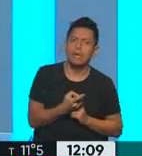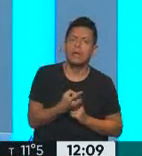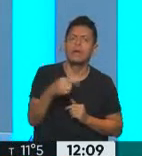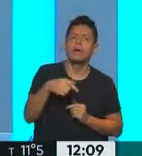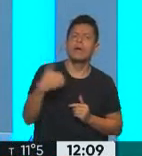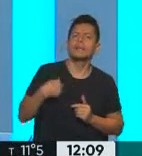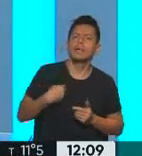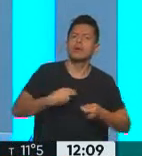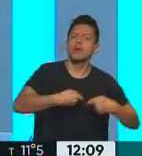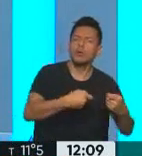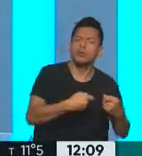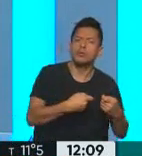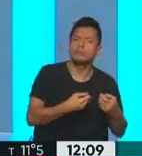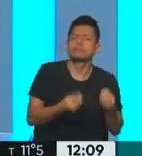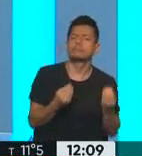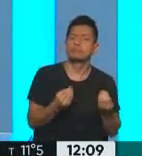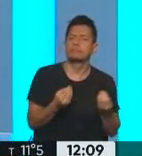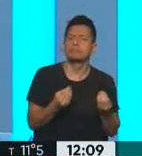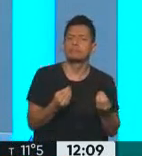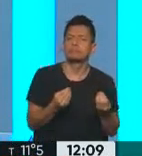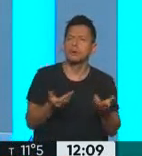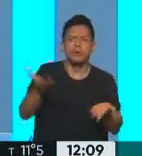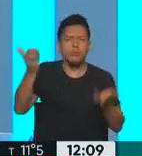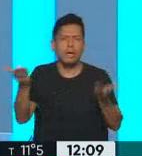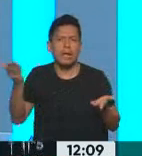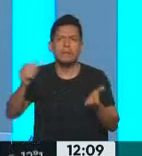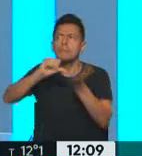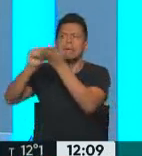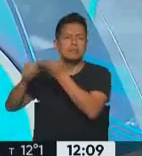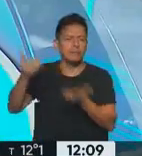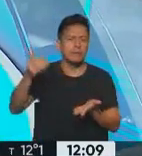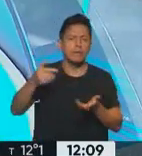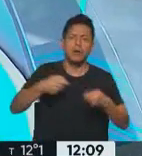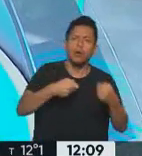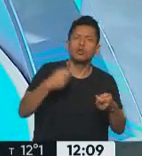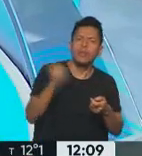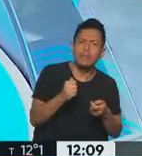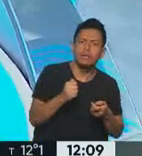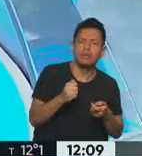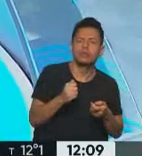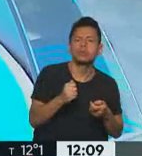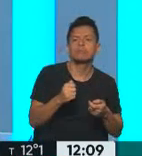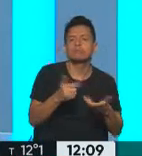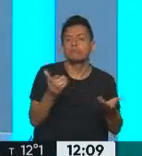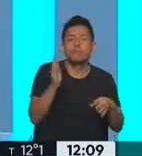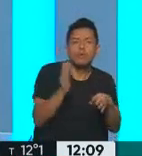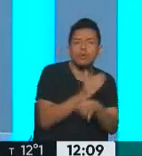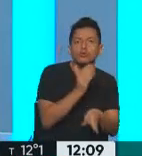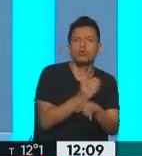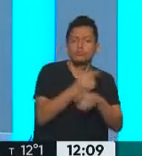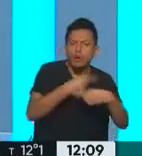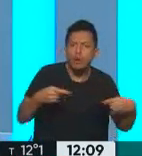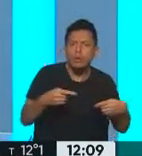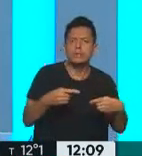argentinos no están también más bajos que el resto del mundo? Porque si los costos que se pagan en pesos para producir, tanto a nivel